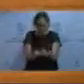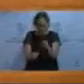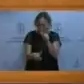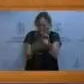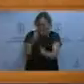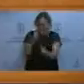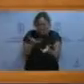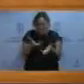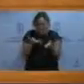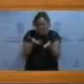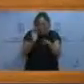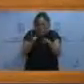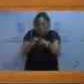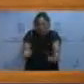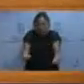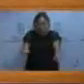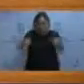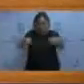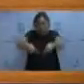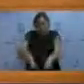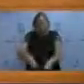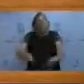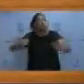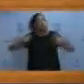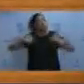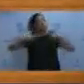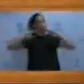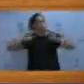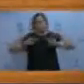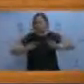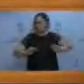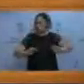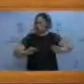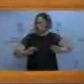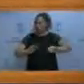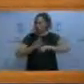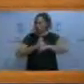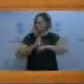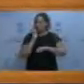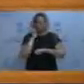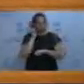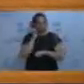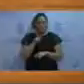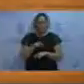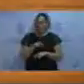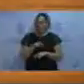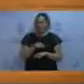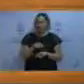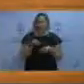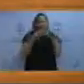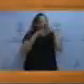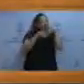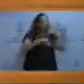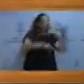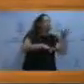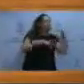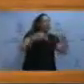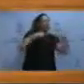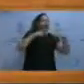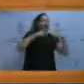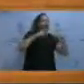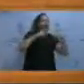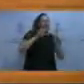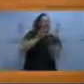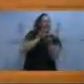Y la responsabilidad, señora consejera, es suya. No la va a escudar en lo decese un gerente ni en una